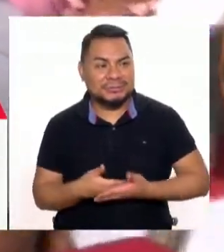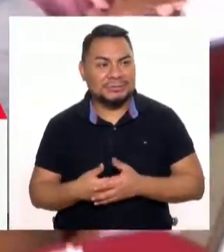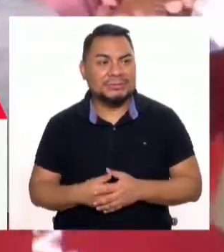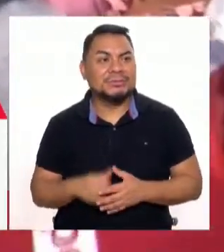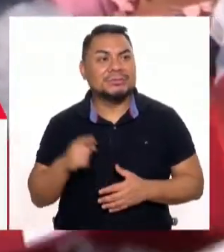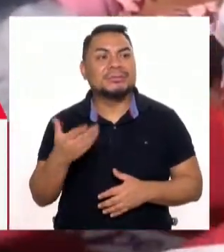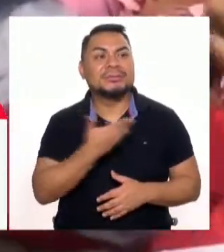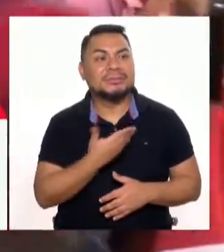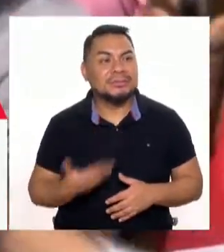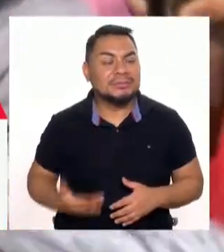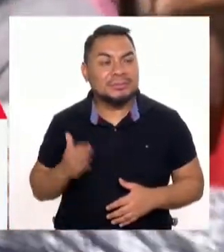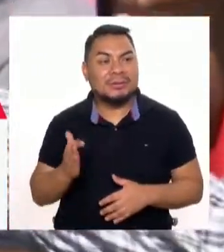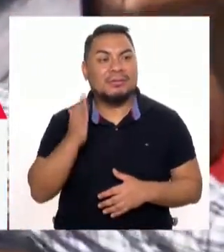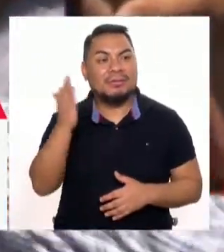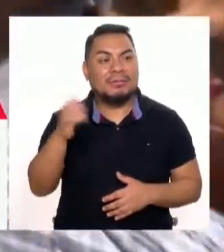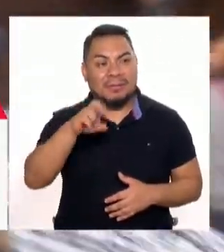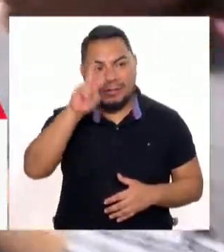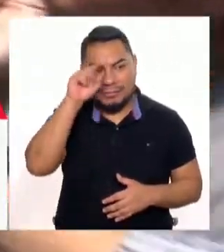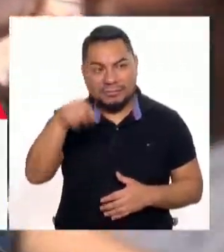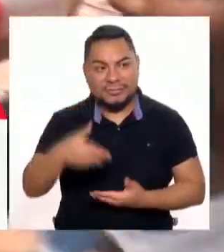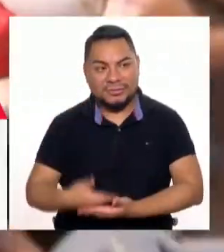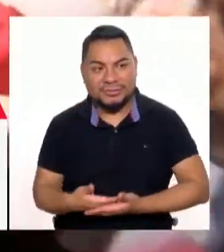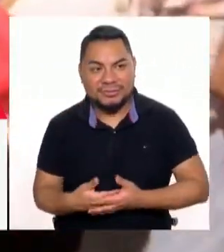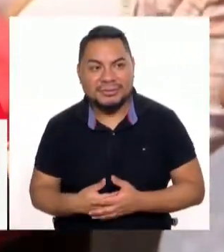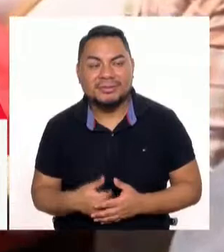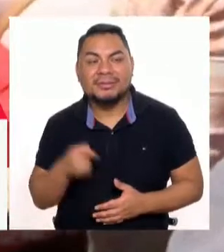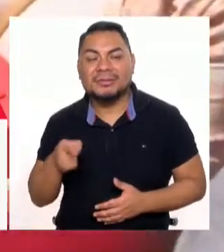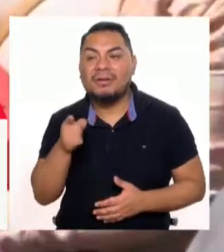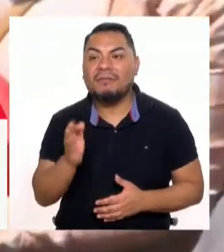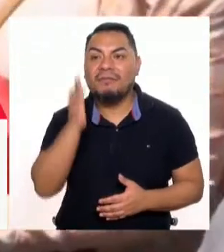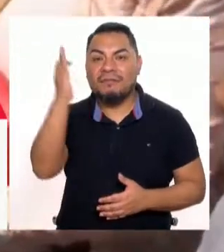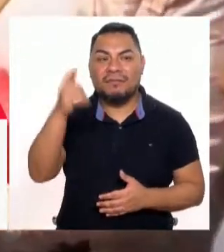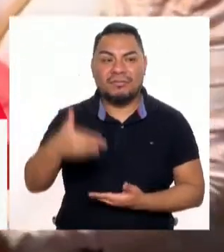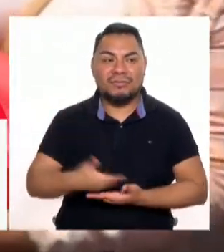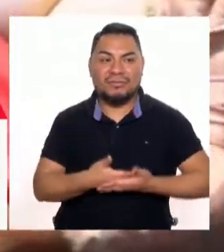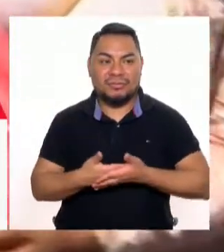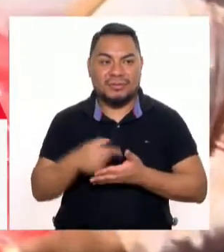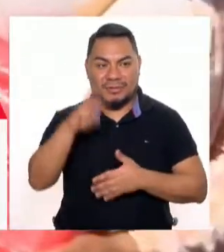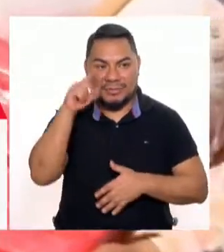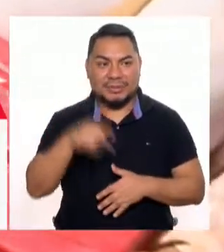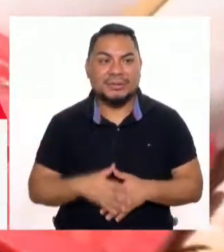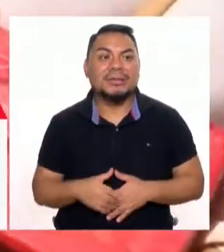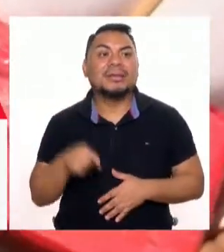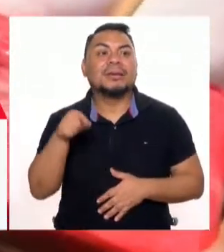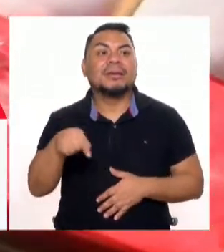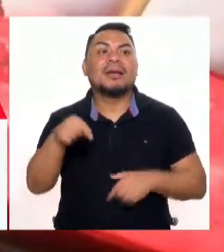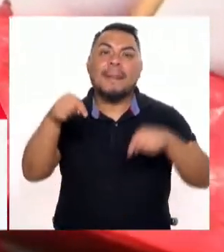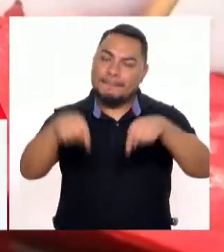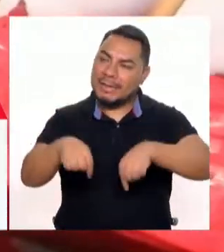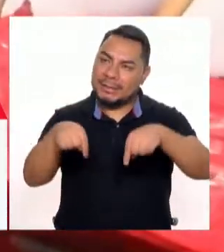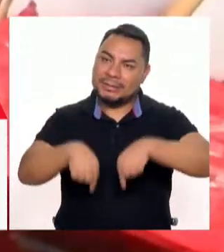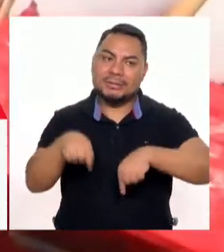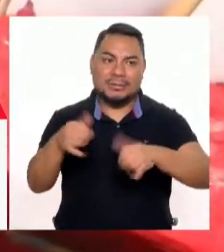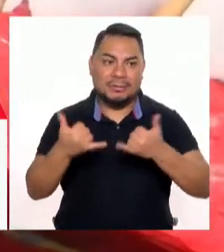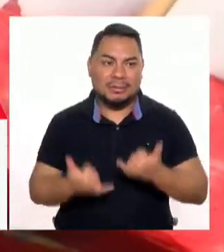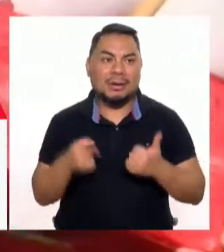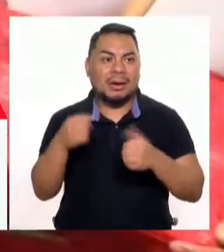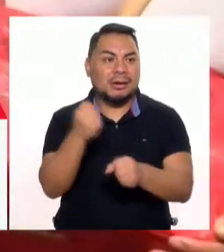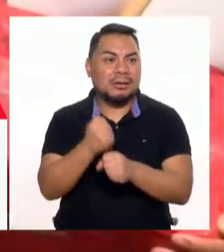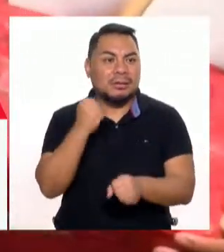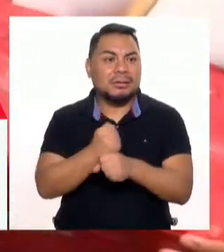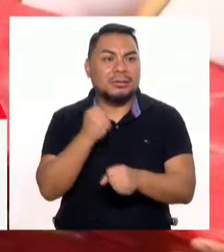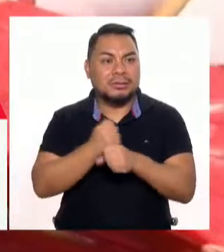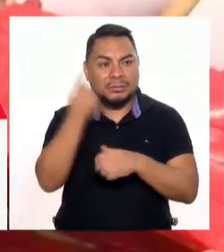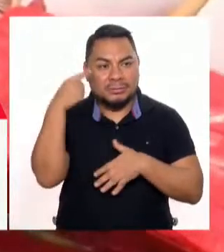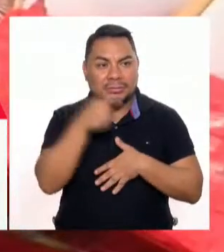presidenta el futuro del Perú ahí en sus brazos el futuro del Perú hay que trabajar